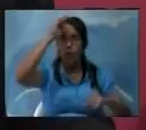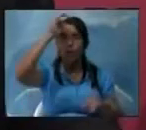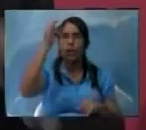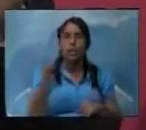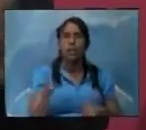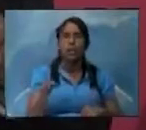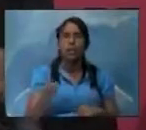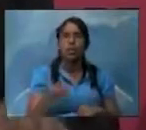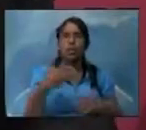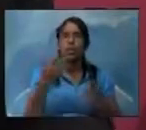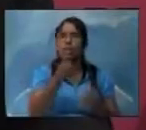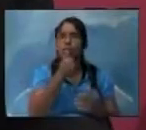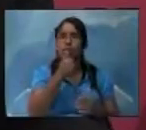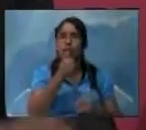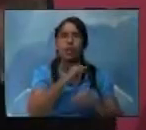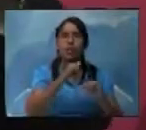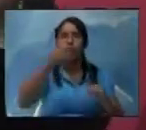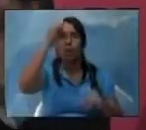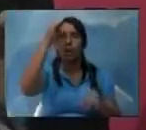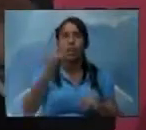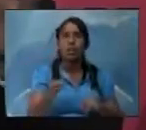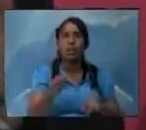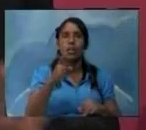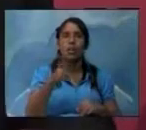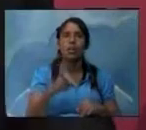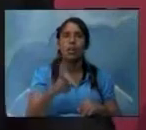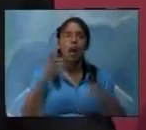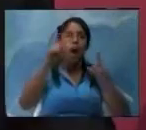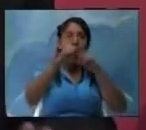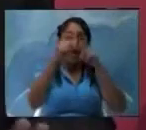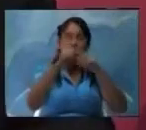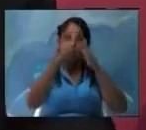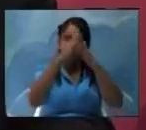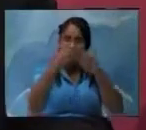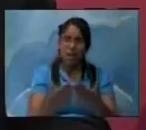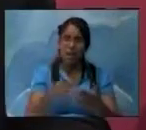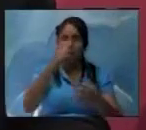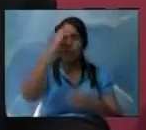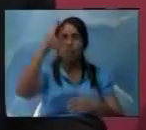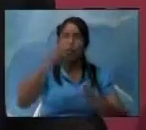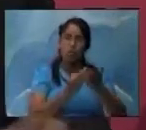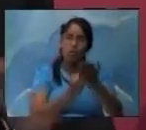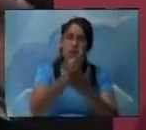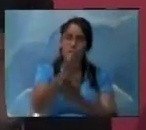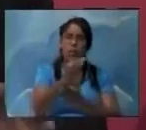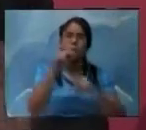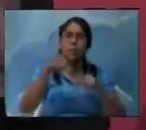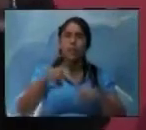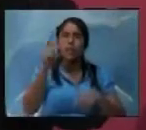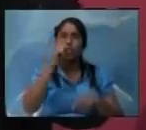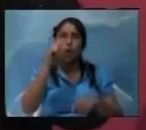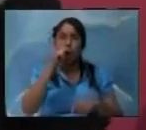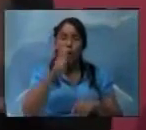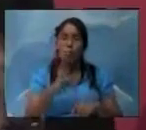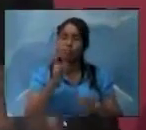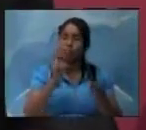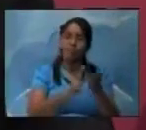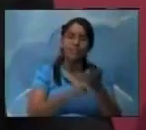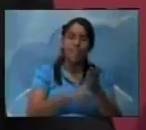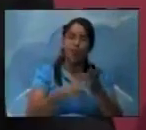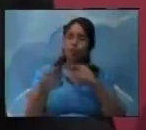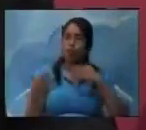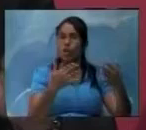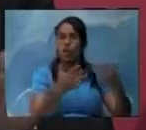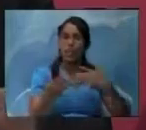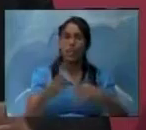creído, en quien hemos creído. Hemos creído a la palabra de Dios fielmente. Estos hombres realmente eran unos guerreros